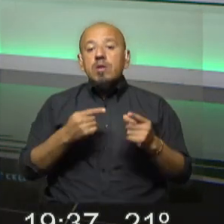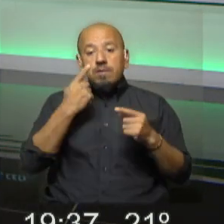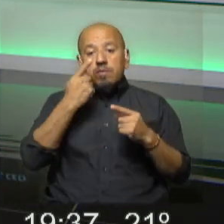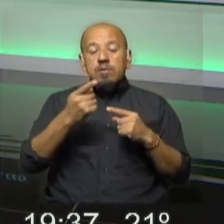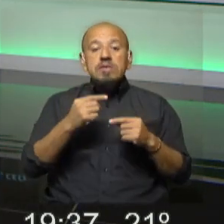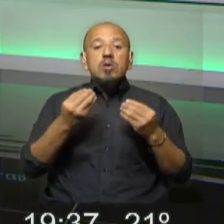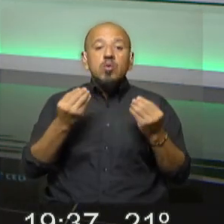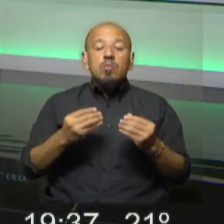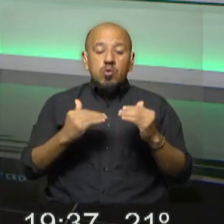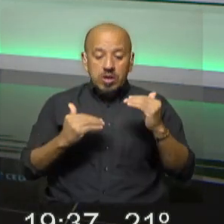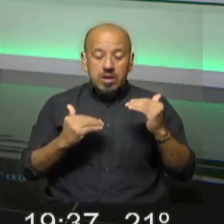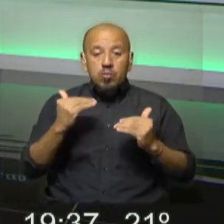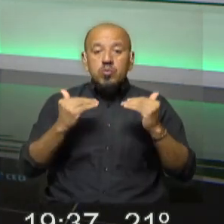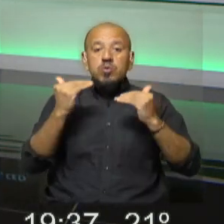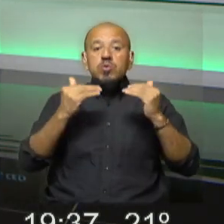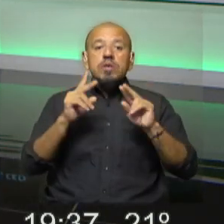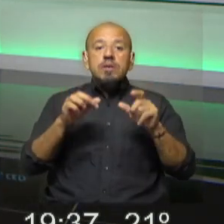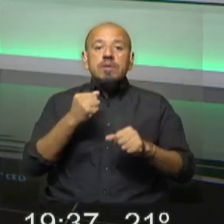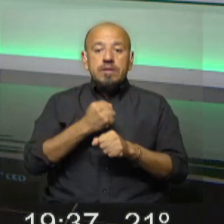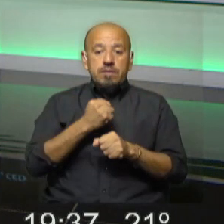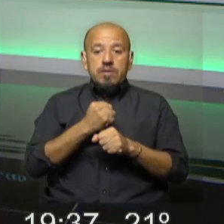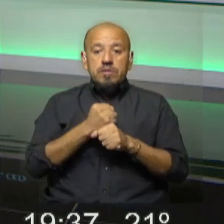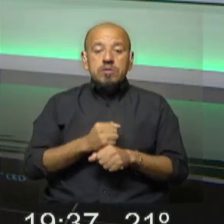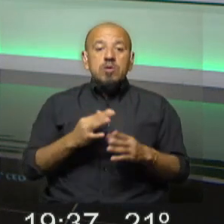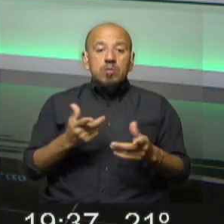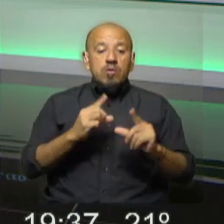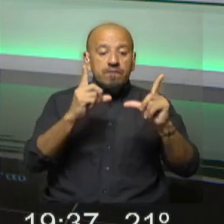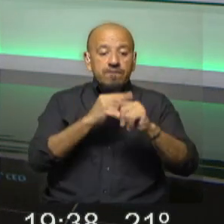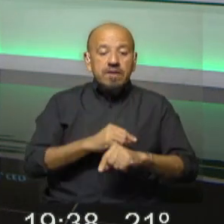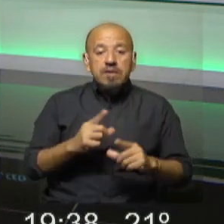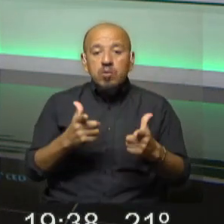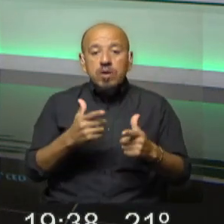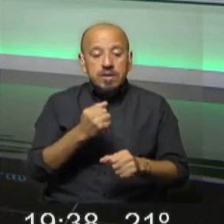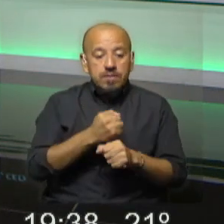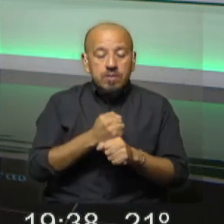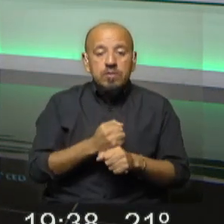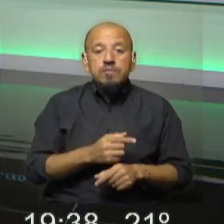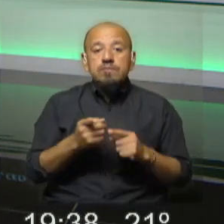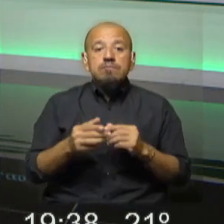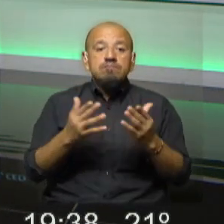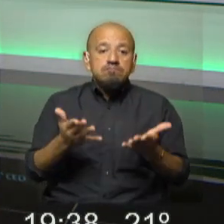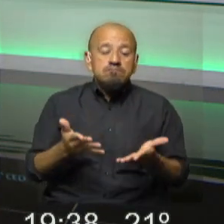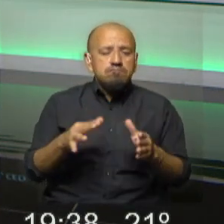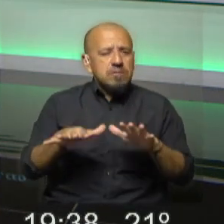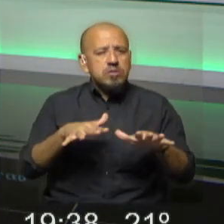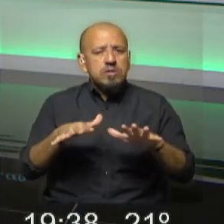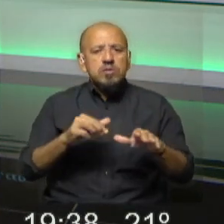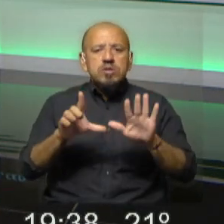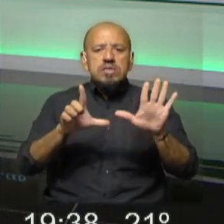la evolución del desempleo, que es lo que estamos viendo acá. ¿Cómo terminamos el desempleo? Básicamente con un desempleo del entorno